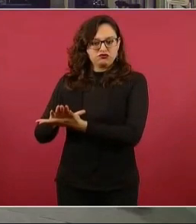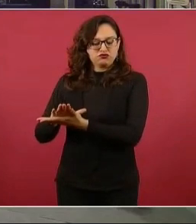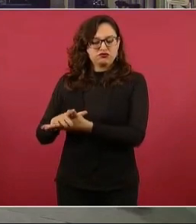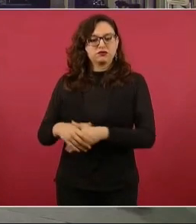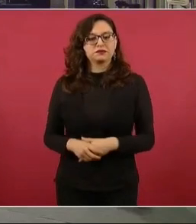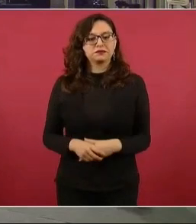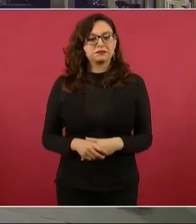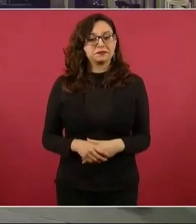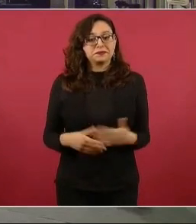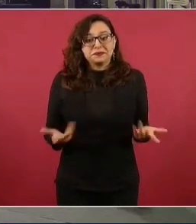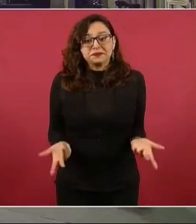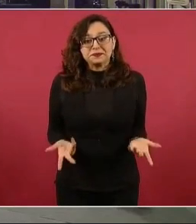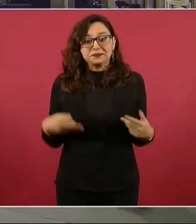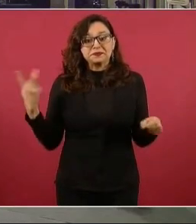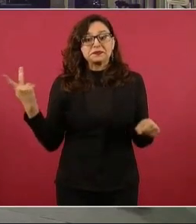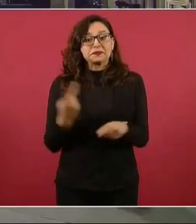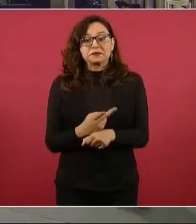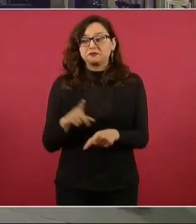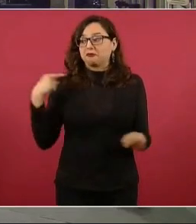y es letra muerta.